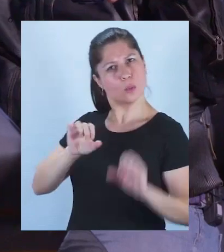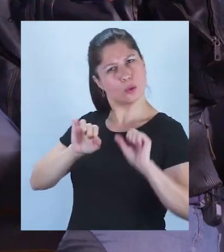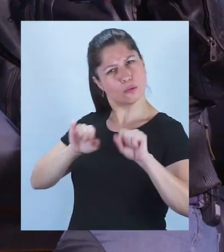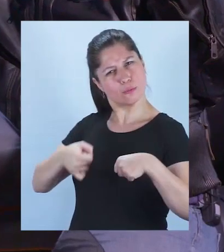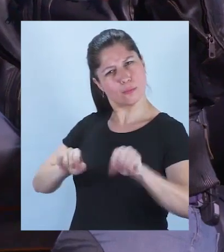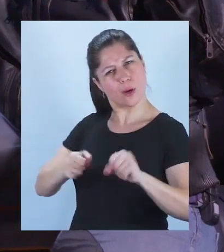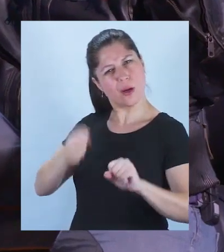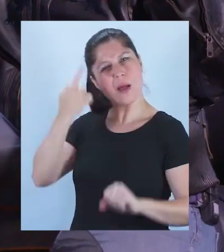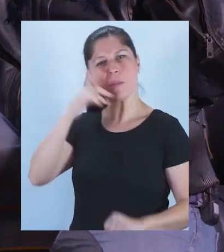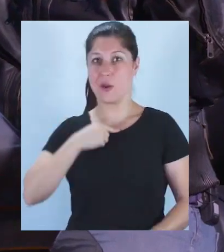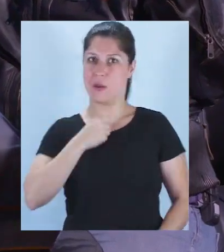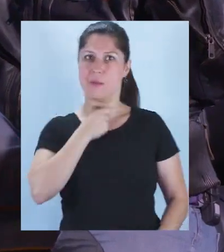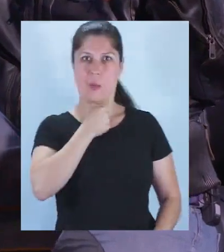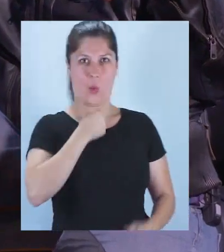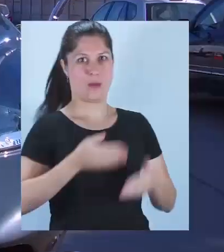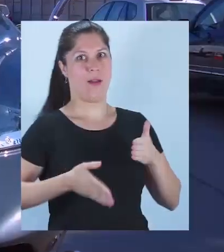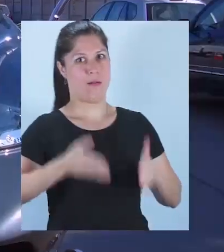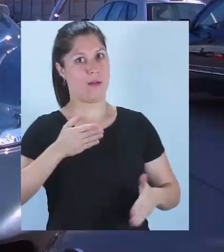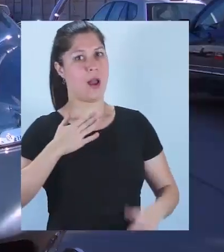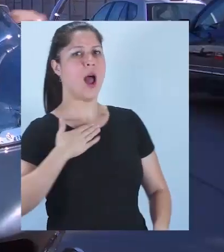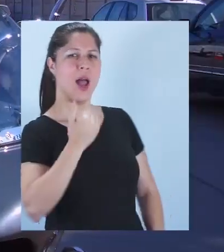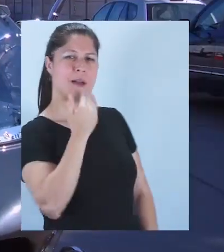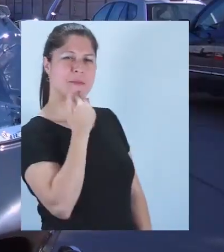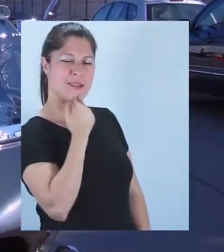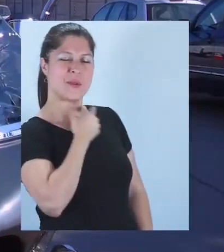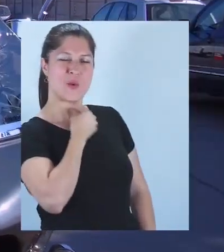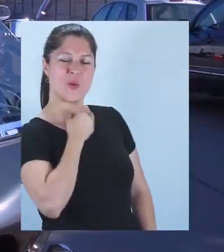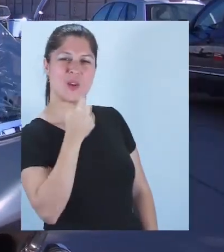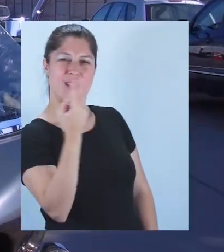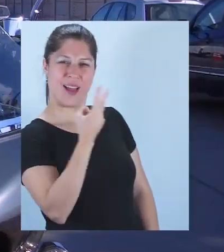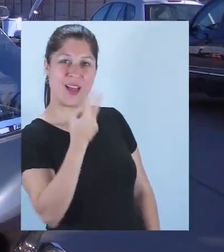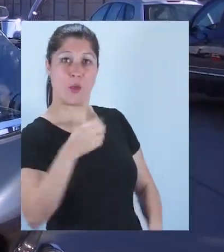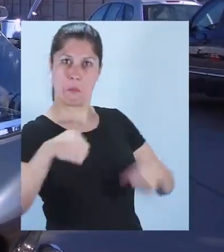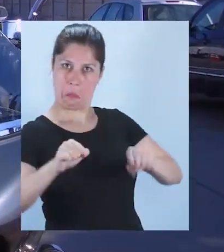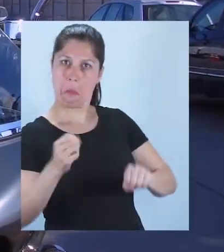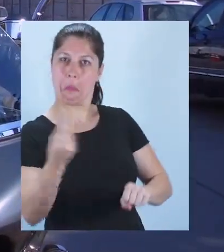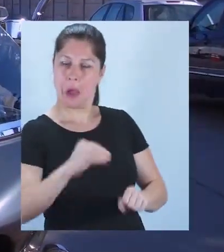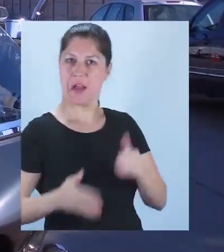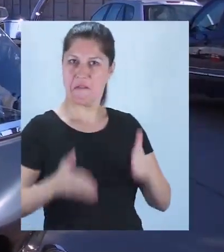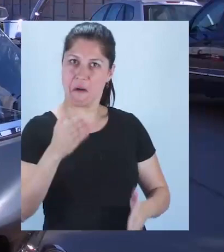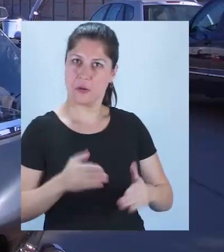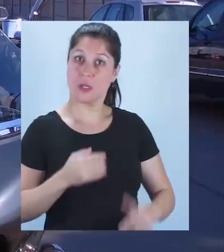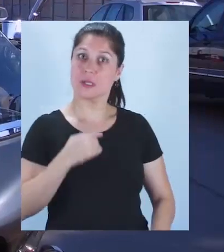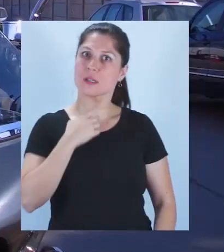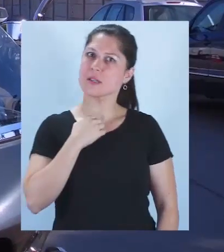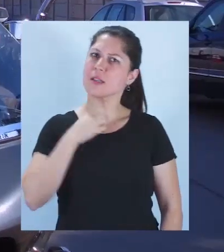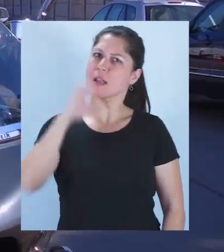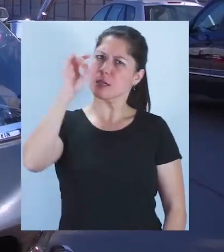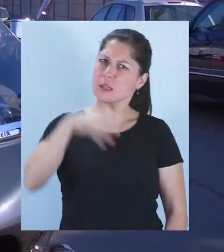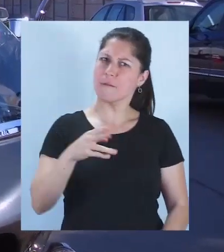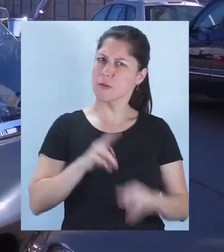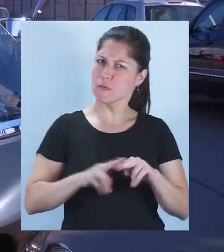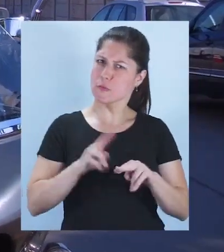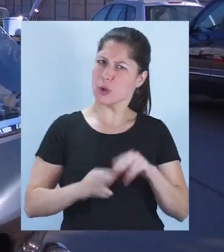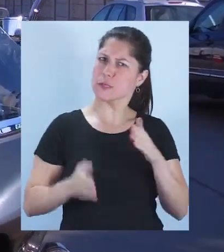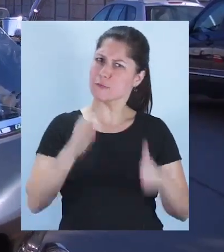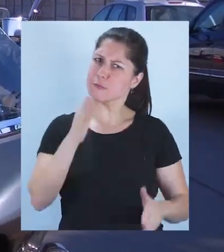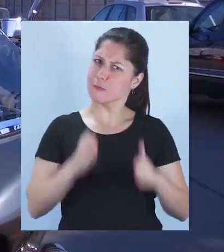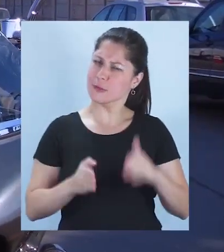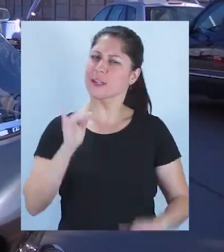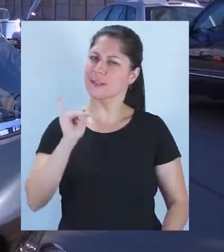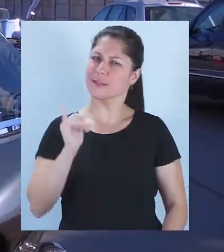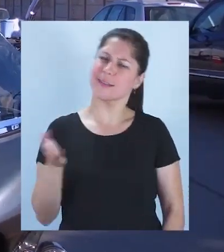las motos, pero a mí me gustan los robots. Ah, a mí también me gustan los robots y me gustan mucho las motos. ¿Te interesaría saber cómo se construye un